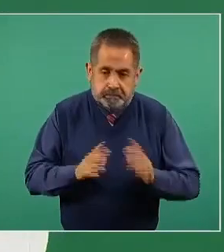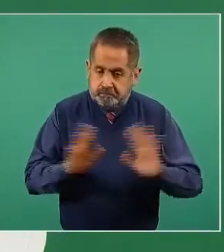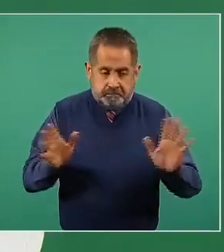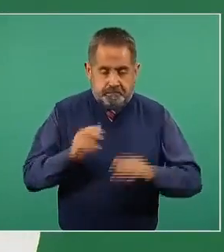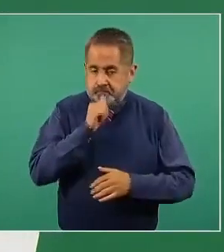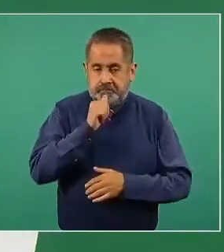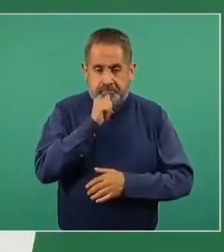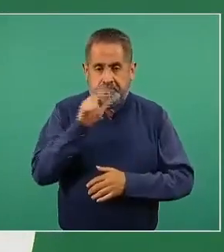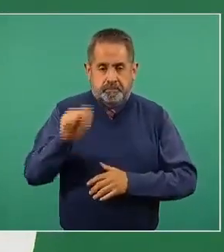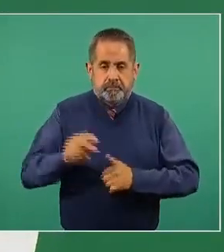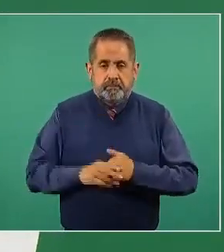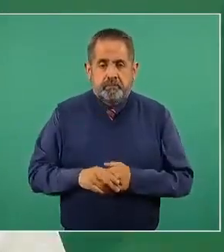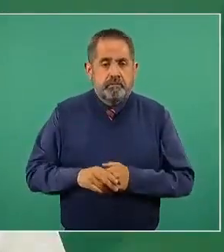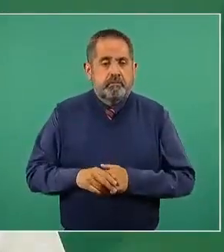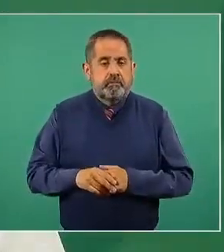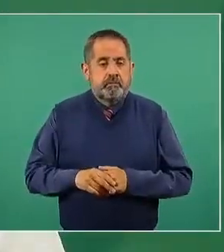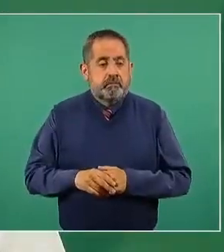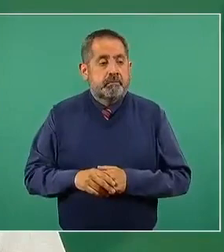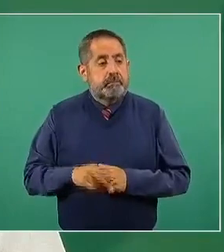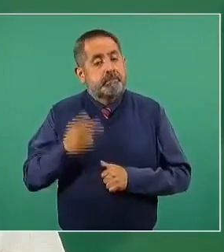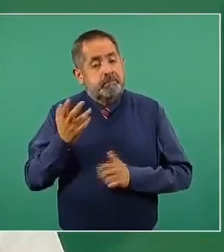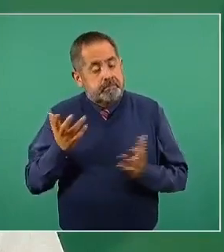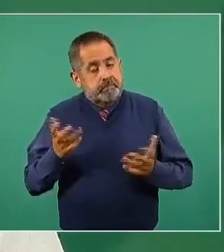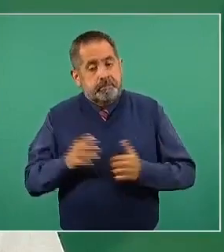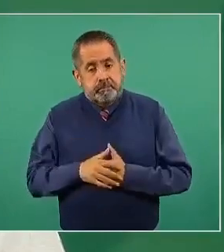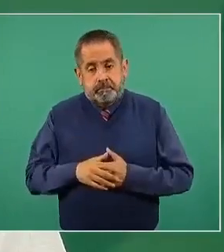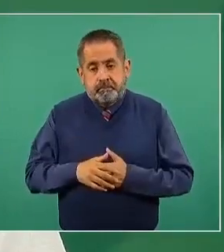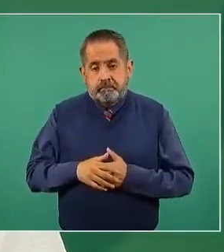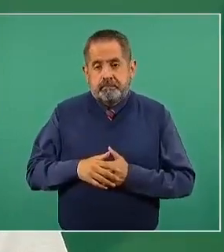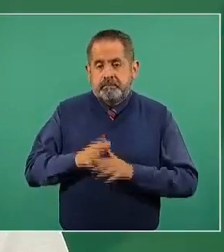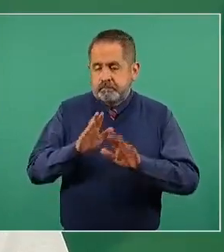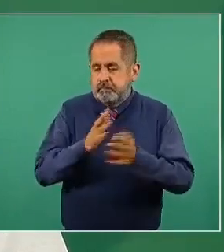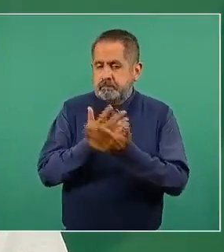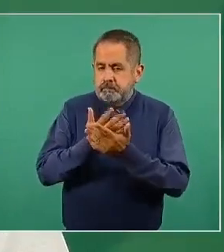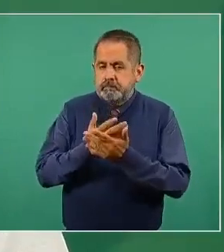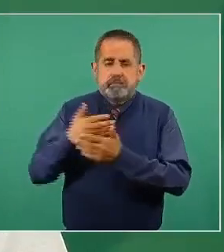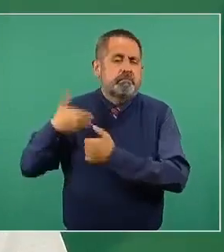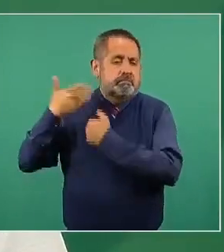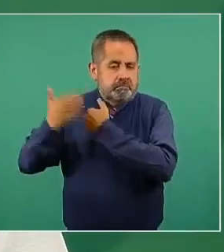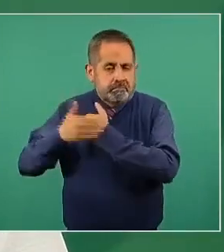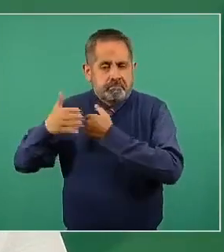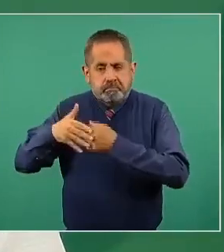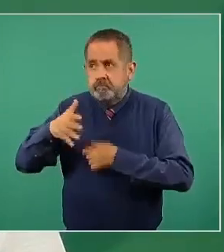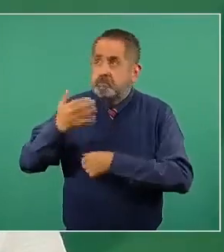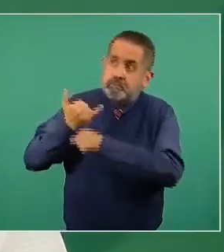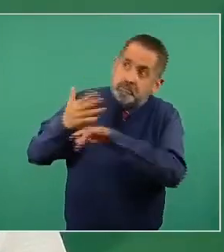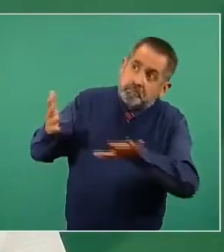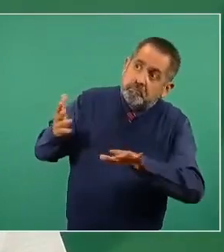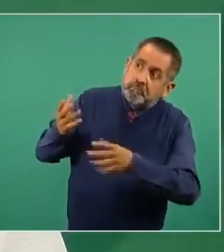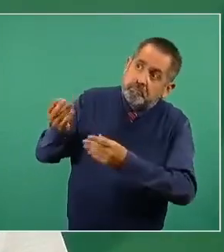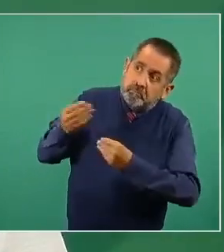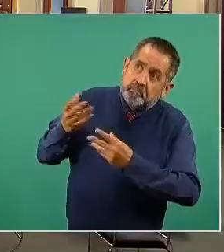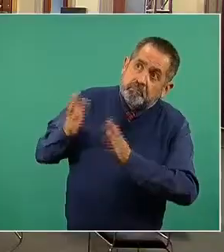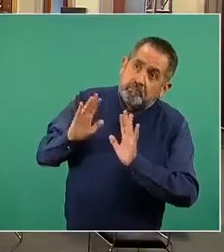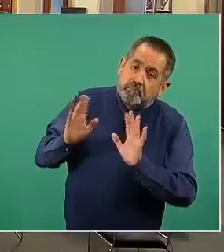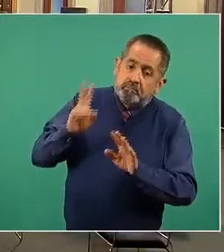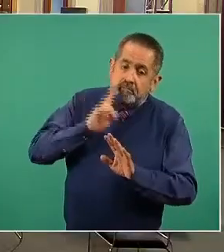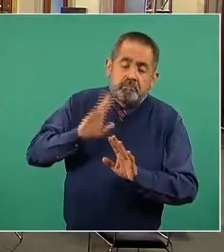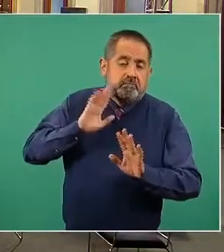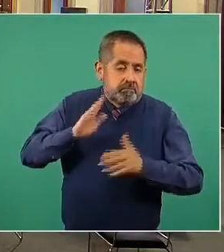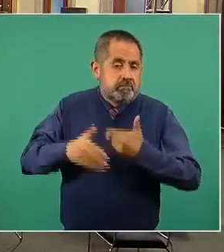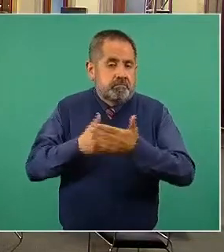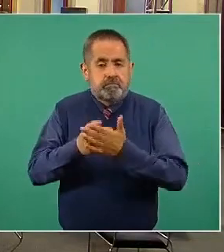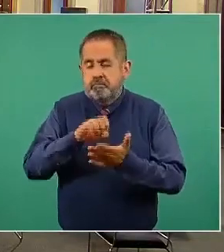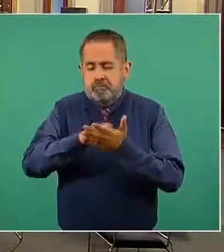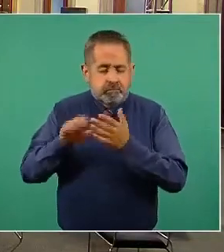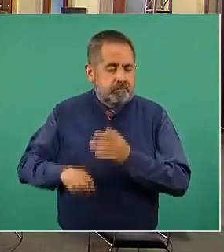niños. En su momento, esta información, estamos confiados, irá apareciendo. Ya existen, en el